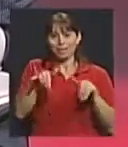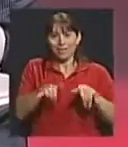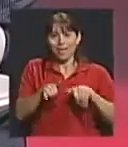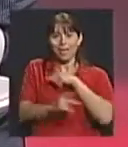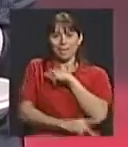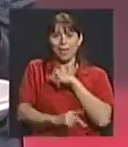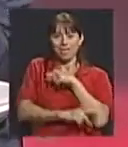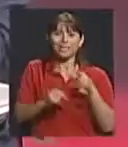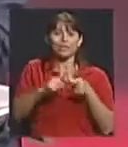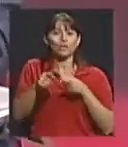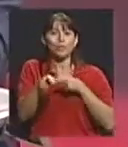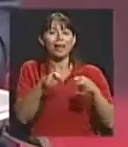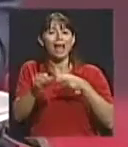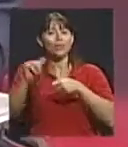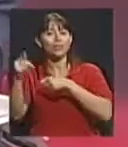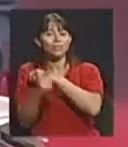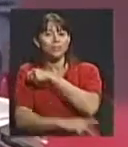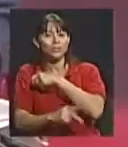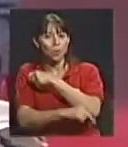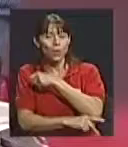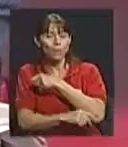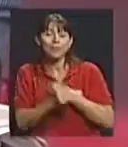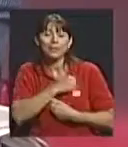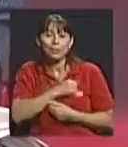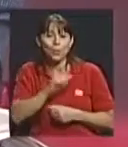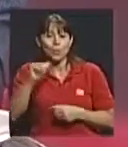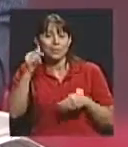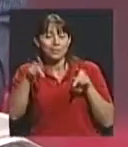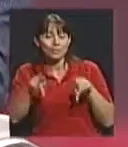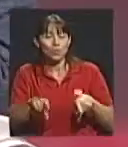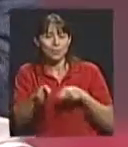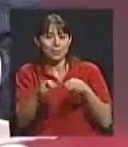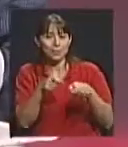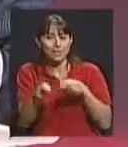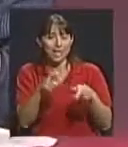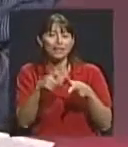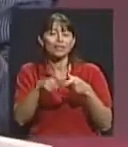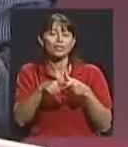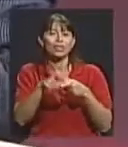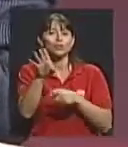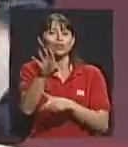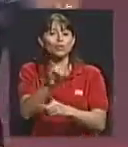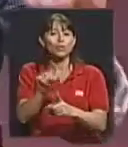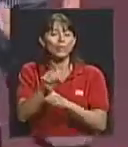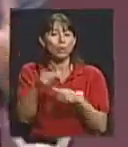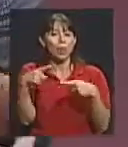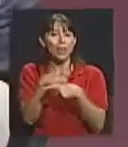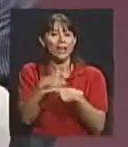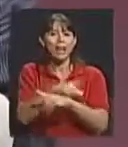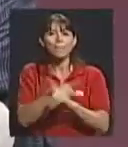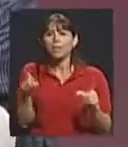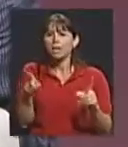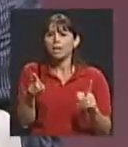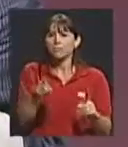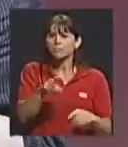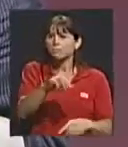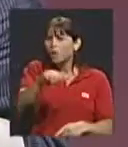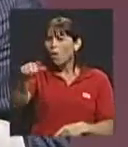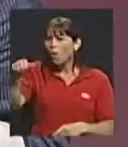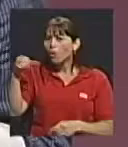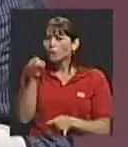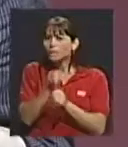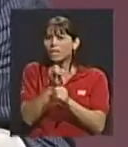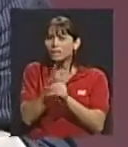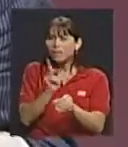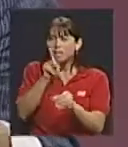personas en fin eh lo cual la puso a ella en una situación bastante compleja pero dónde están los otros entes que deben también